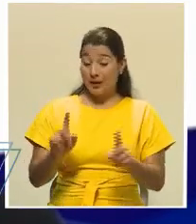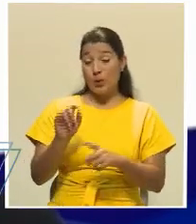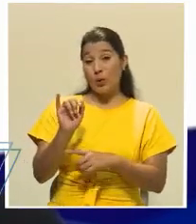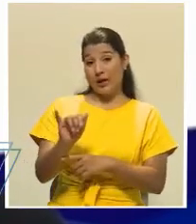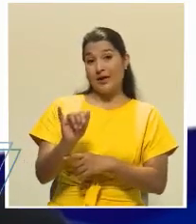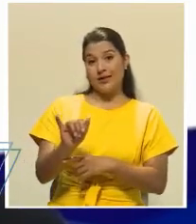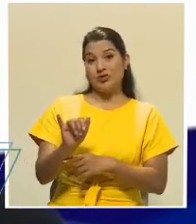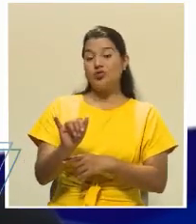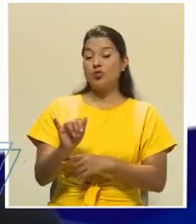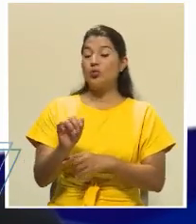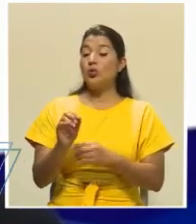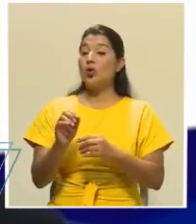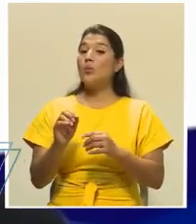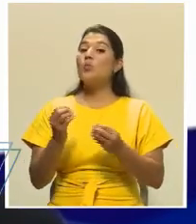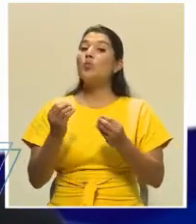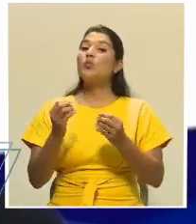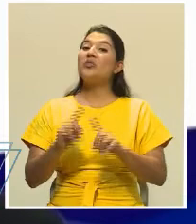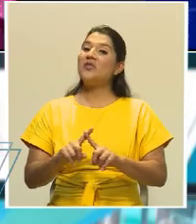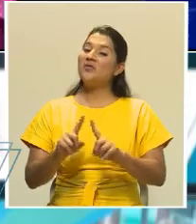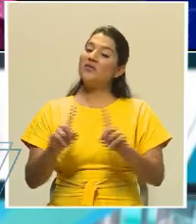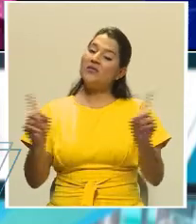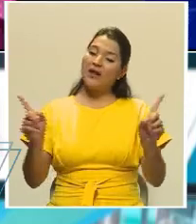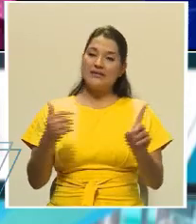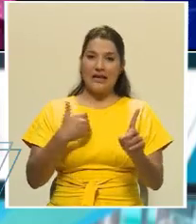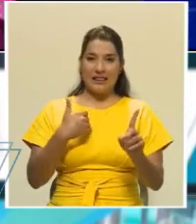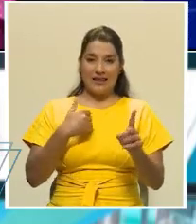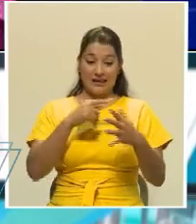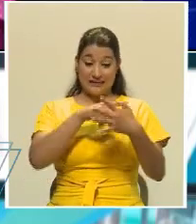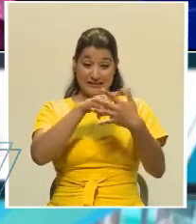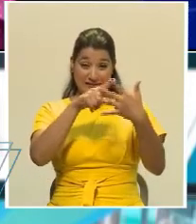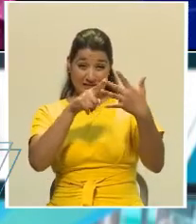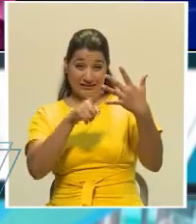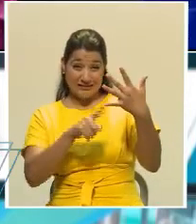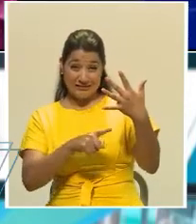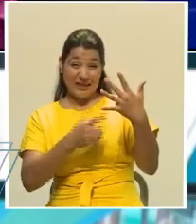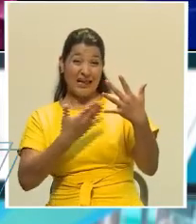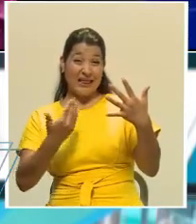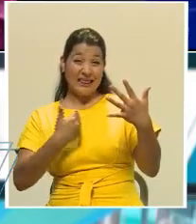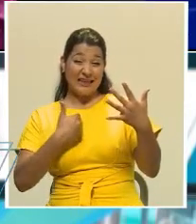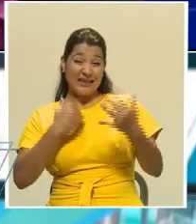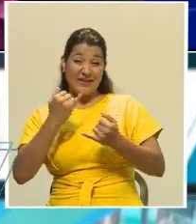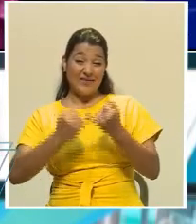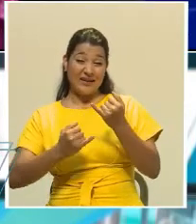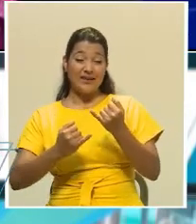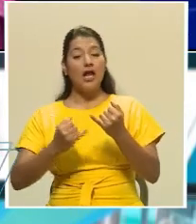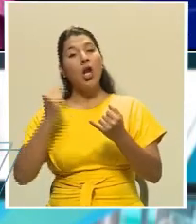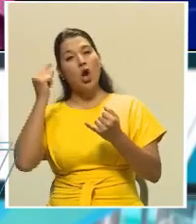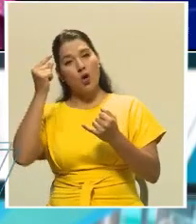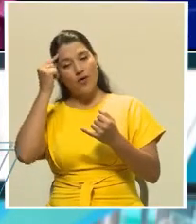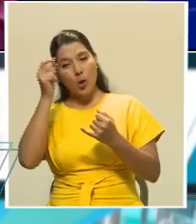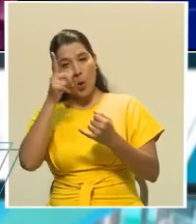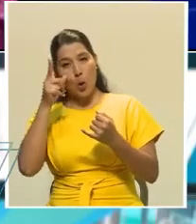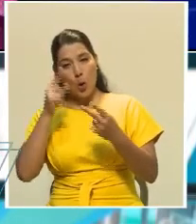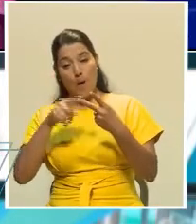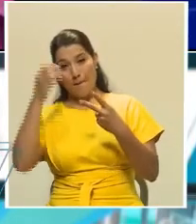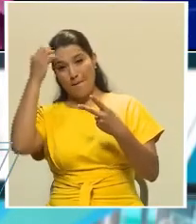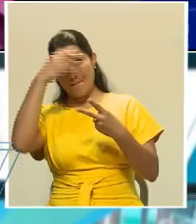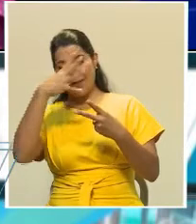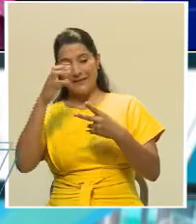diferencia importante. Pateamos la bola hasta que la sacamos del estadio, completamente.